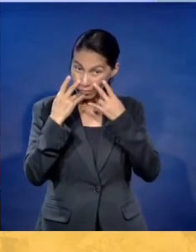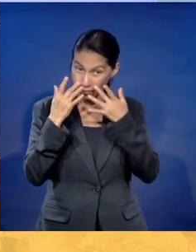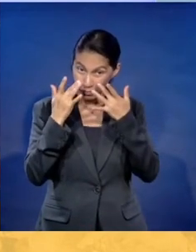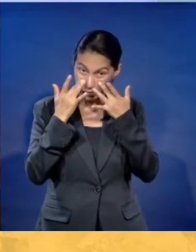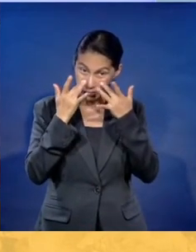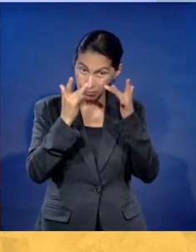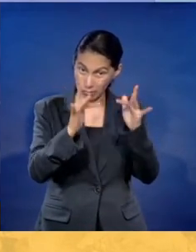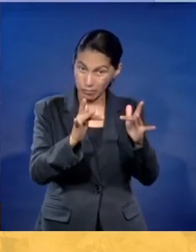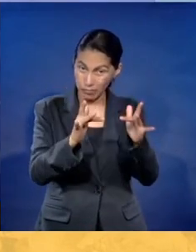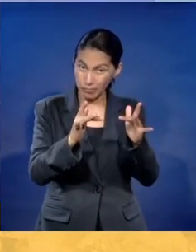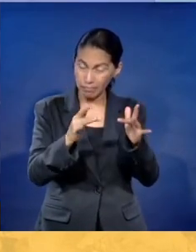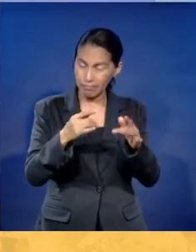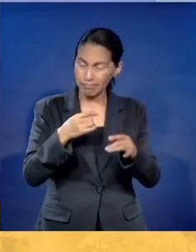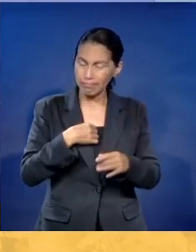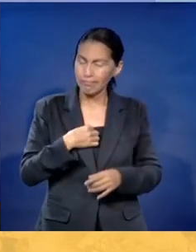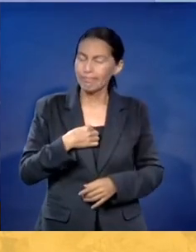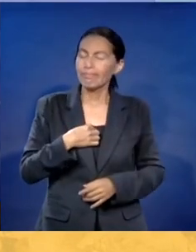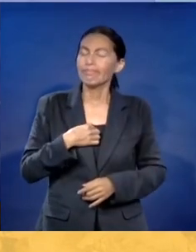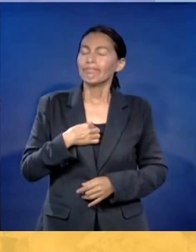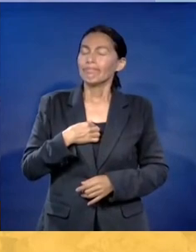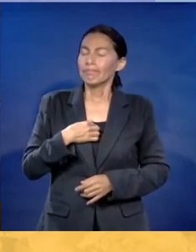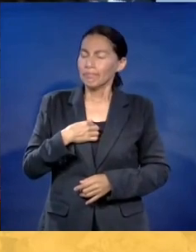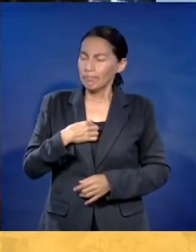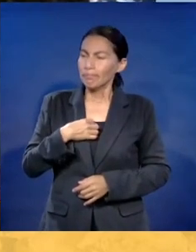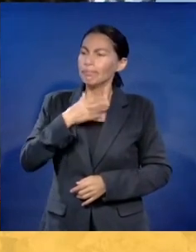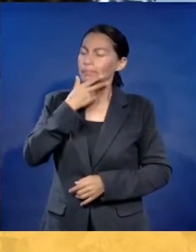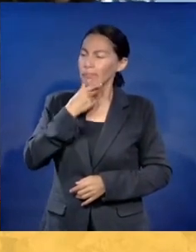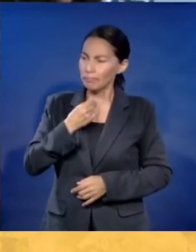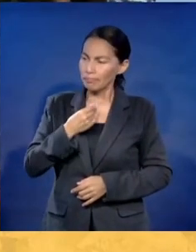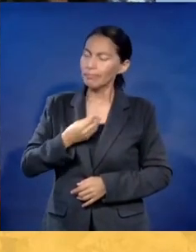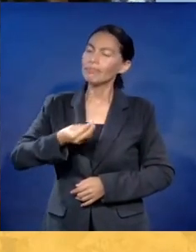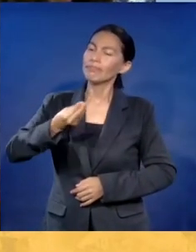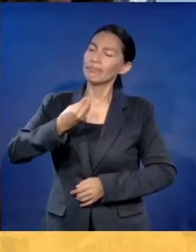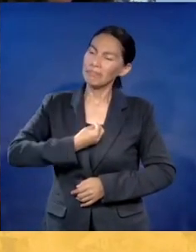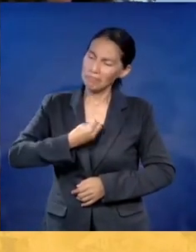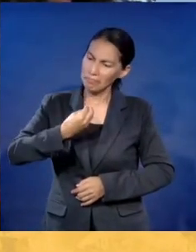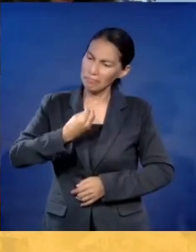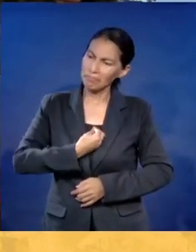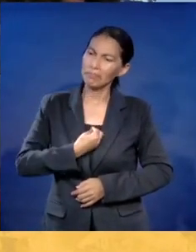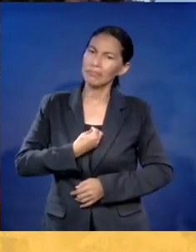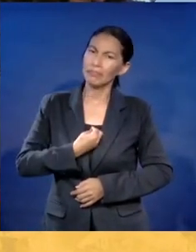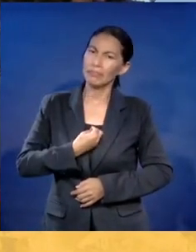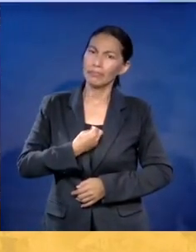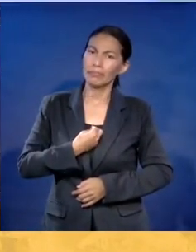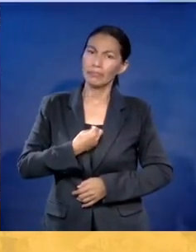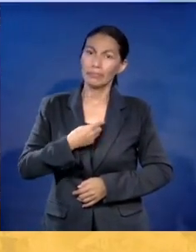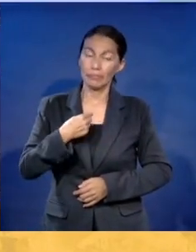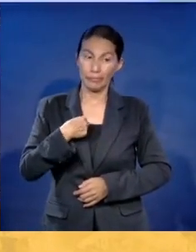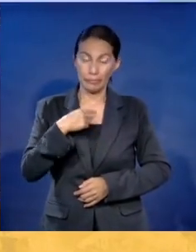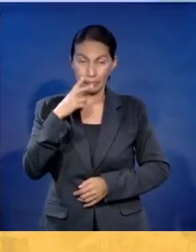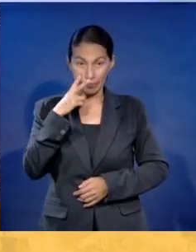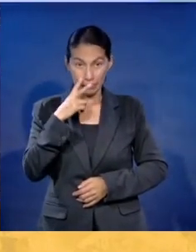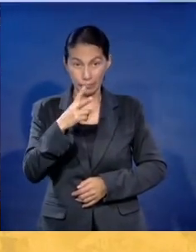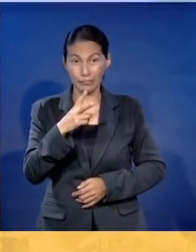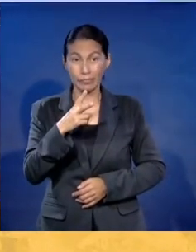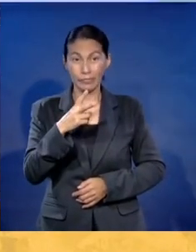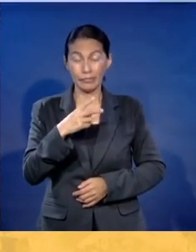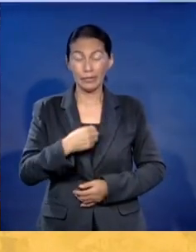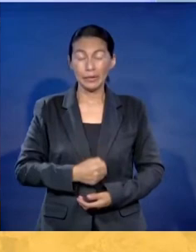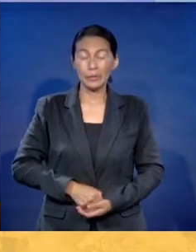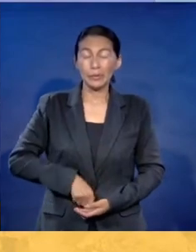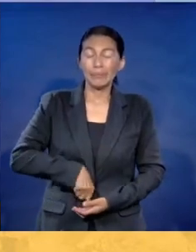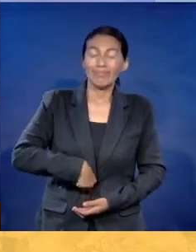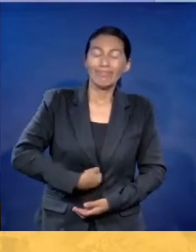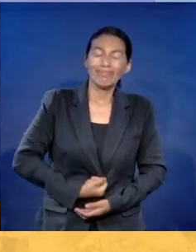Soy hombre soy hombre Soy hombre y me aguanté Pero yo lo veía yo lo digo en verdad me revolvía el